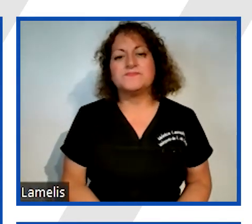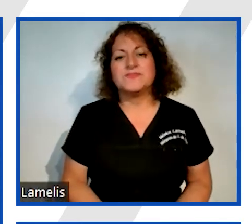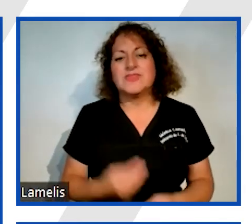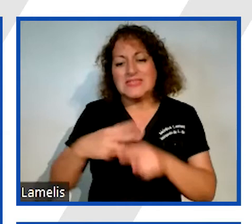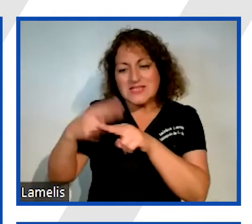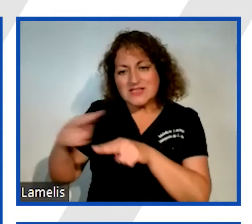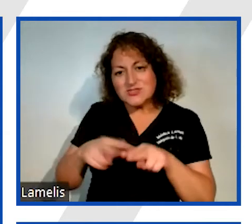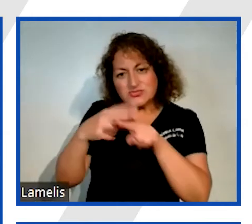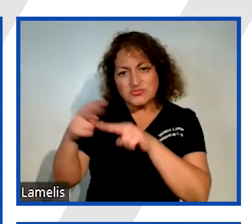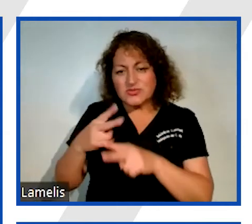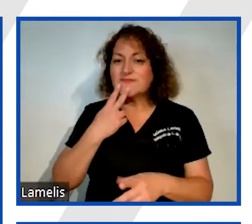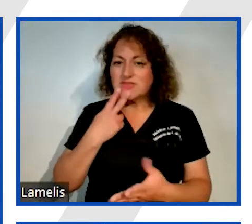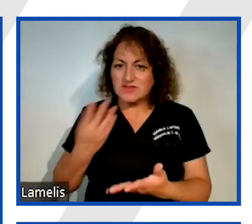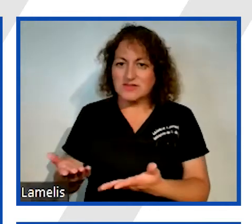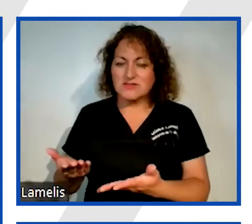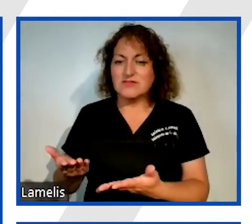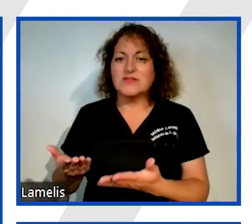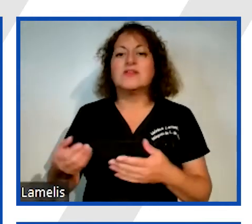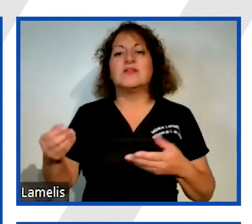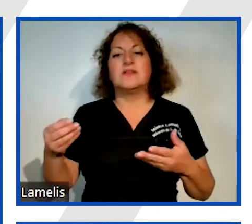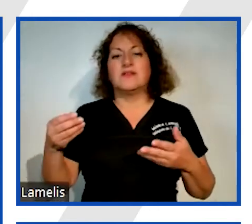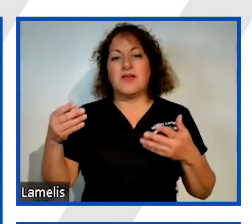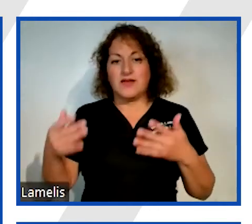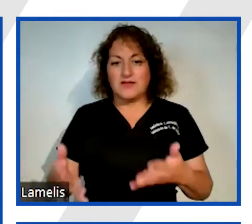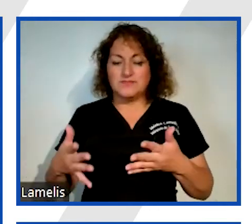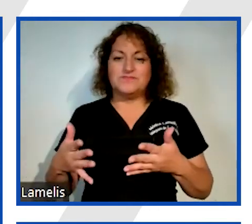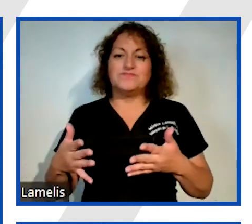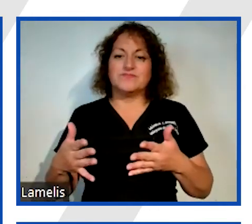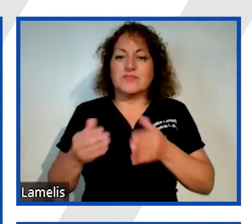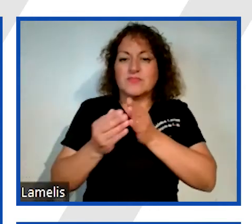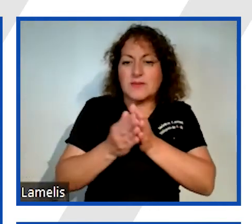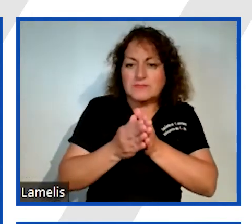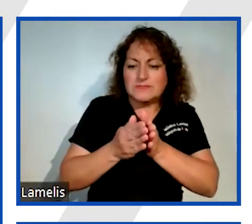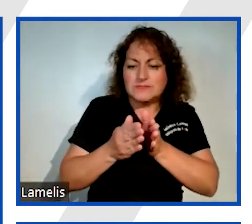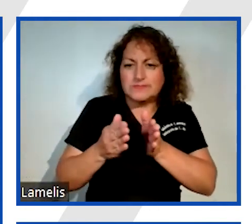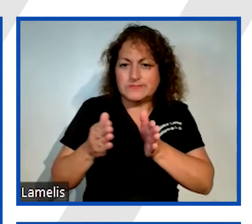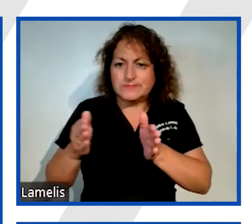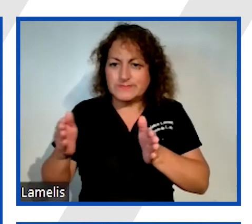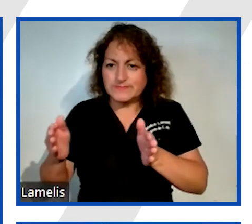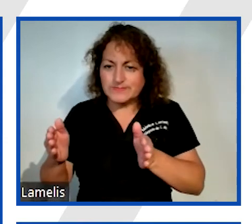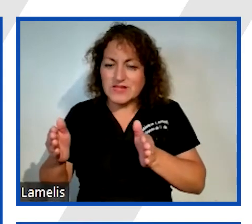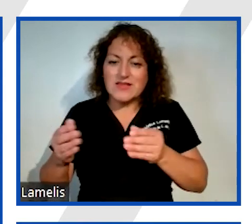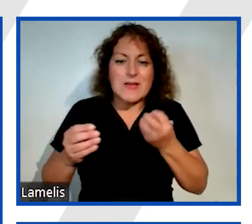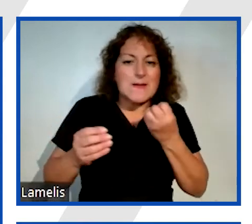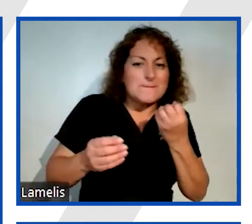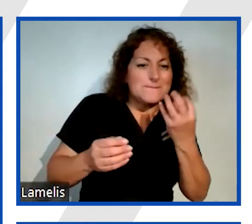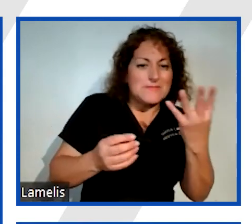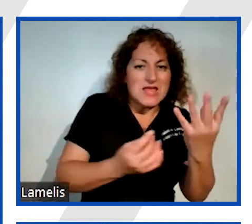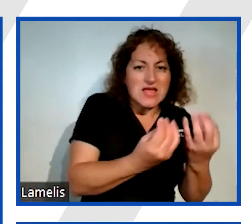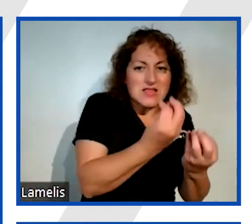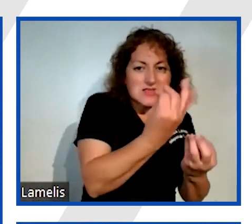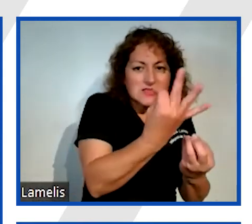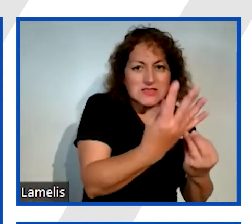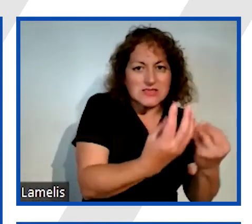de años fue cuando creas creció esta co evolución entre las plantas y los insectos que como